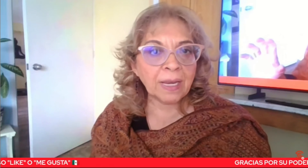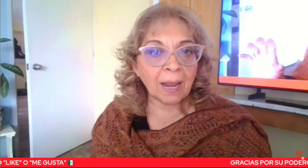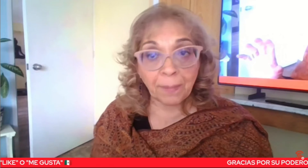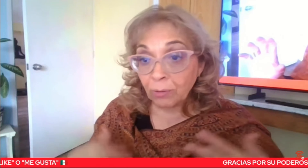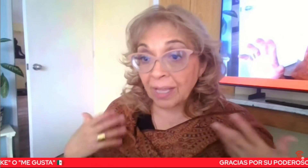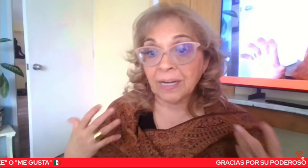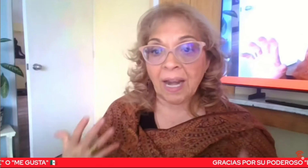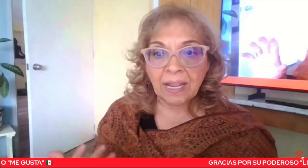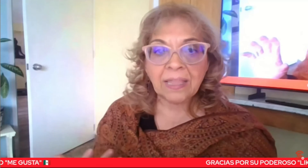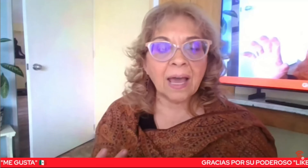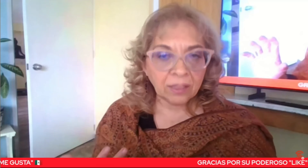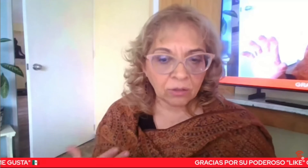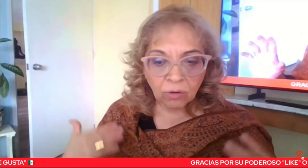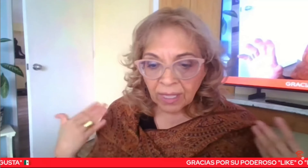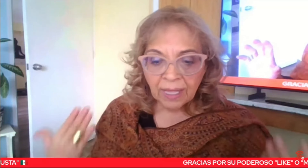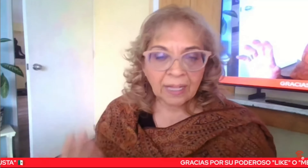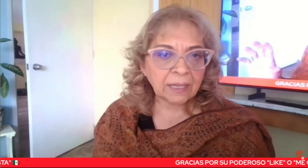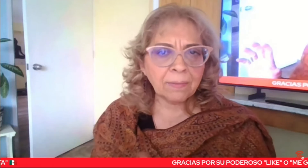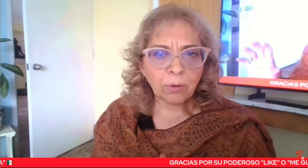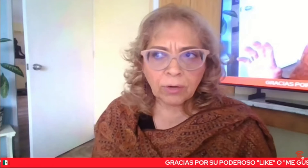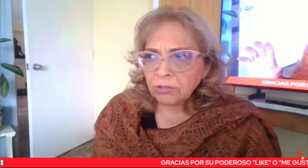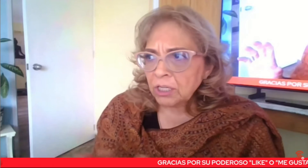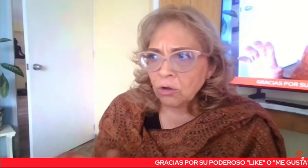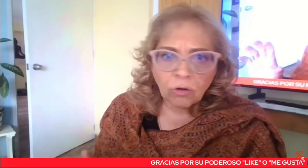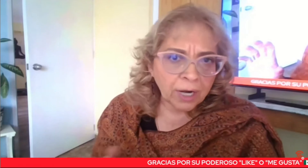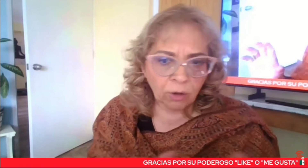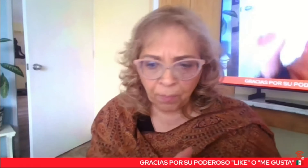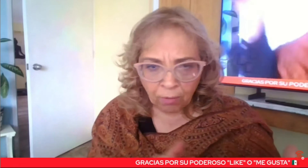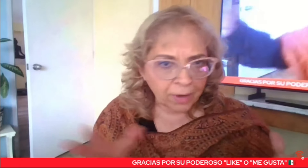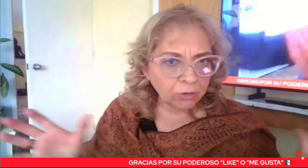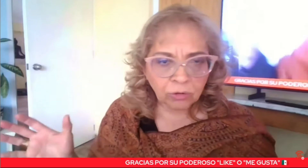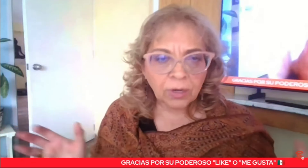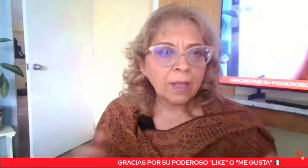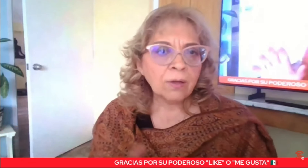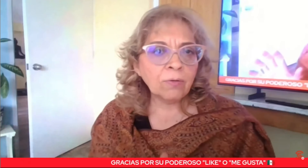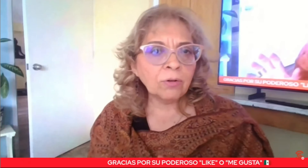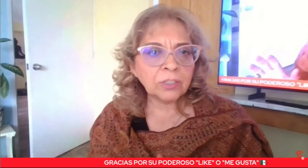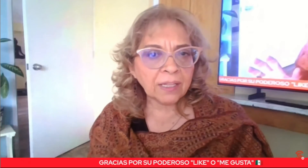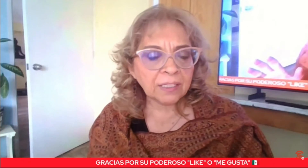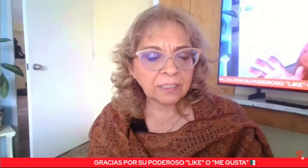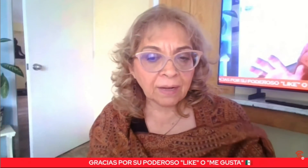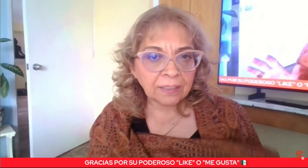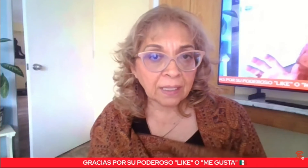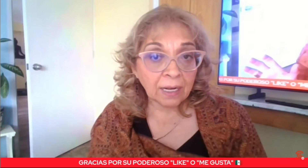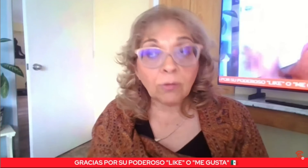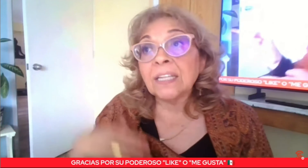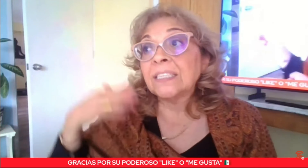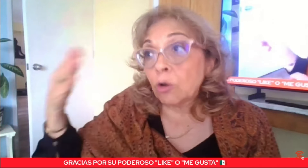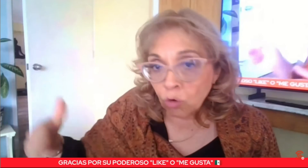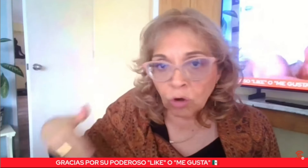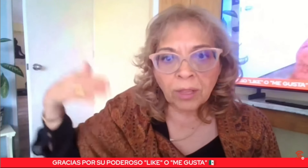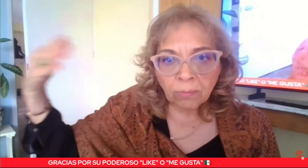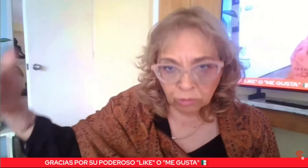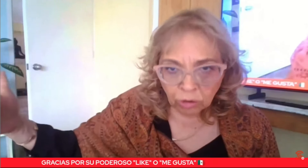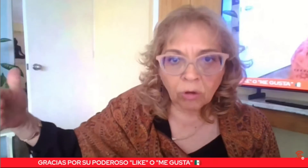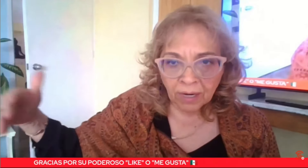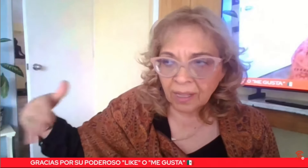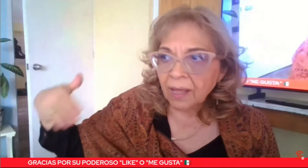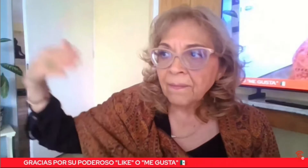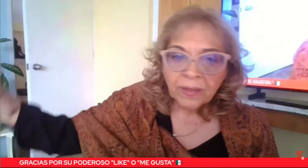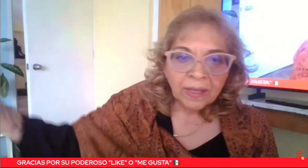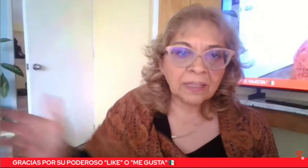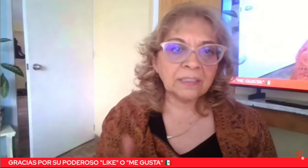plurinominal, pero que en realidad, ¿no?, estaba involucrado, si no con narco, por lo menos con unos grandes niveles de delincuencia, según lo demostró,